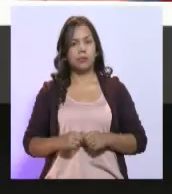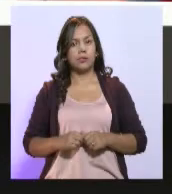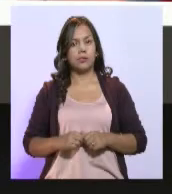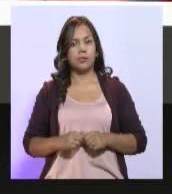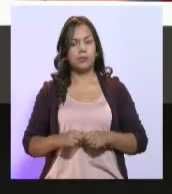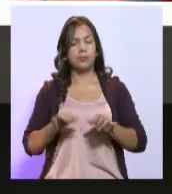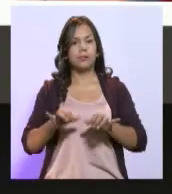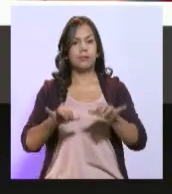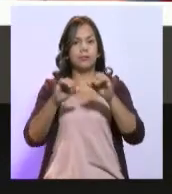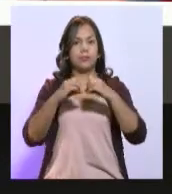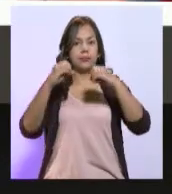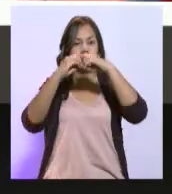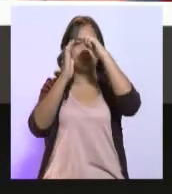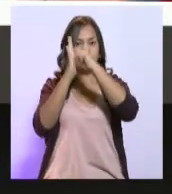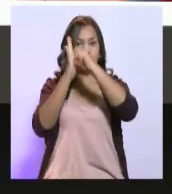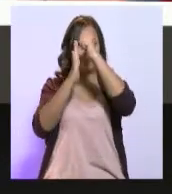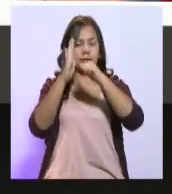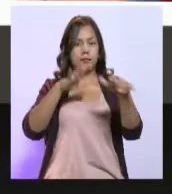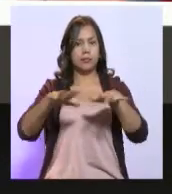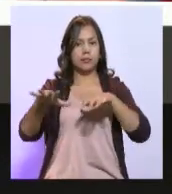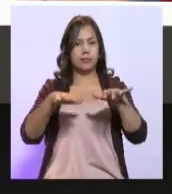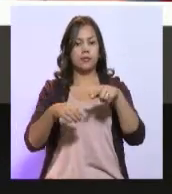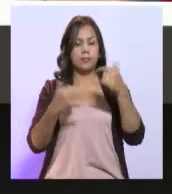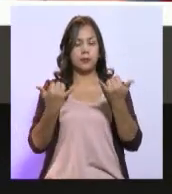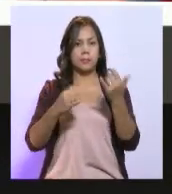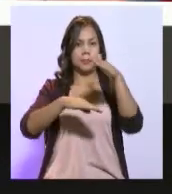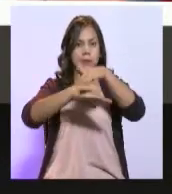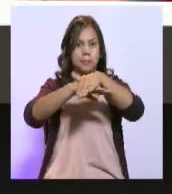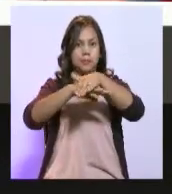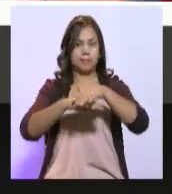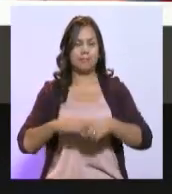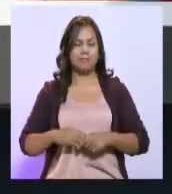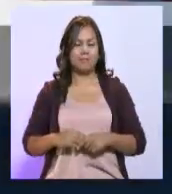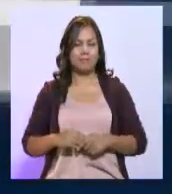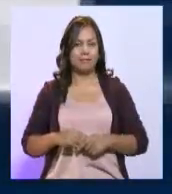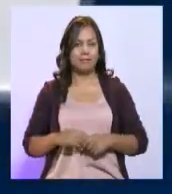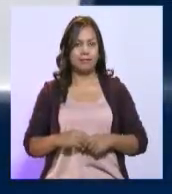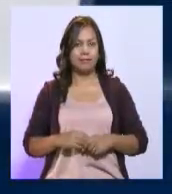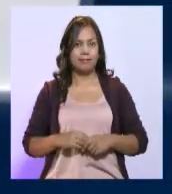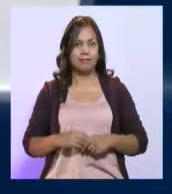A continuación, la agenda de actividades prevista para esta tarde.